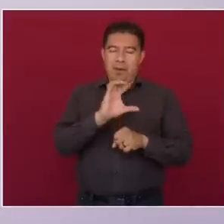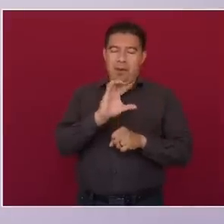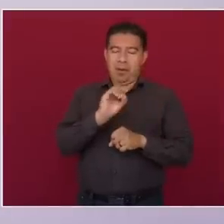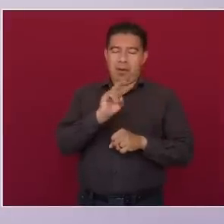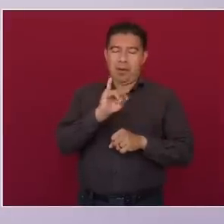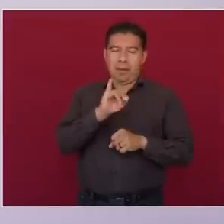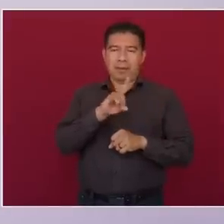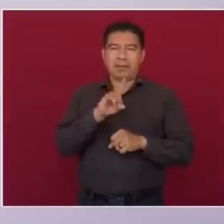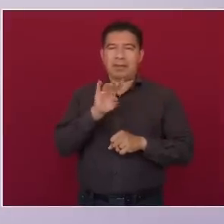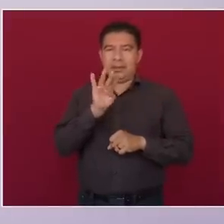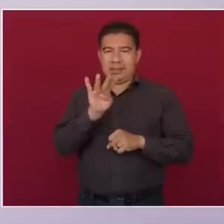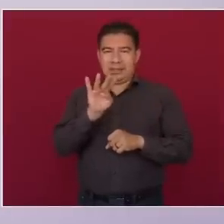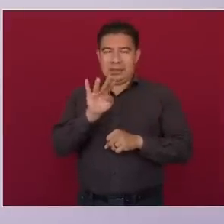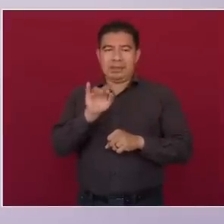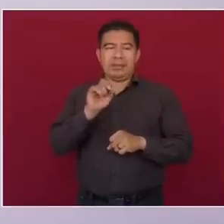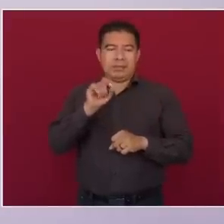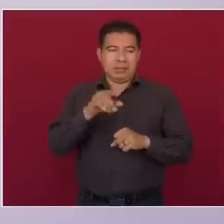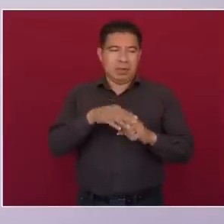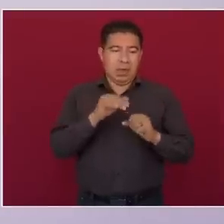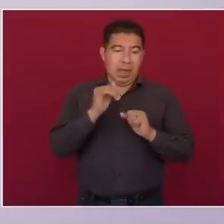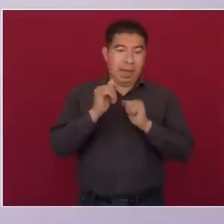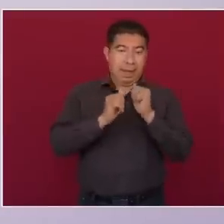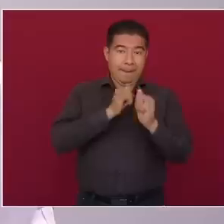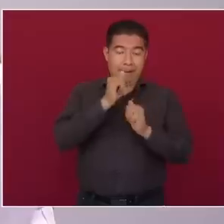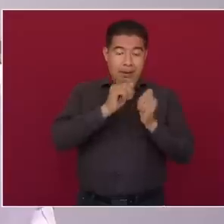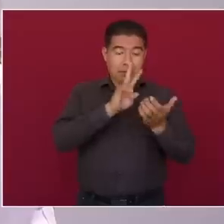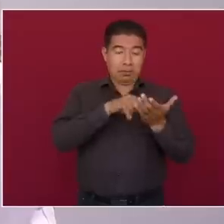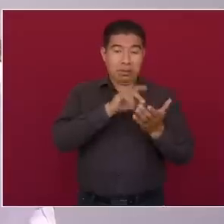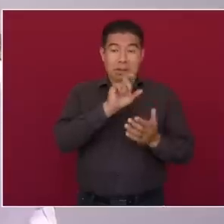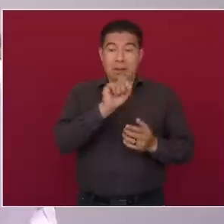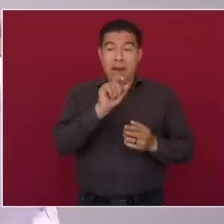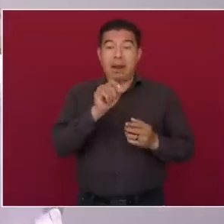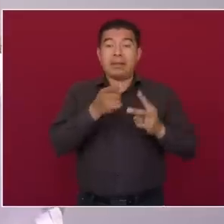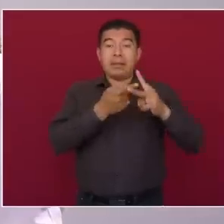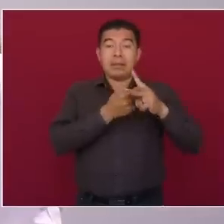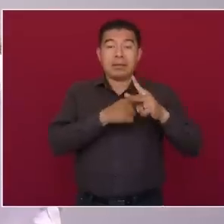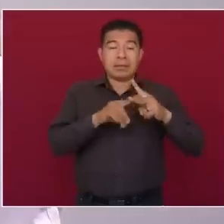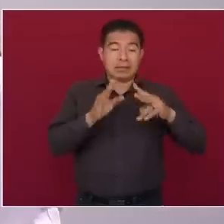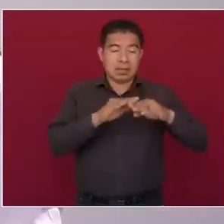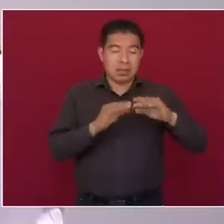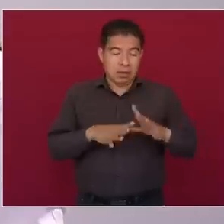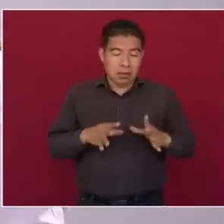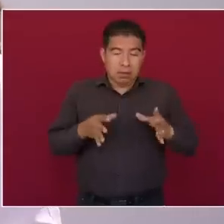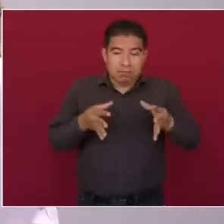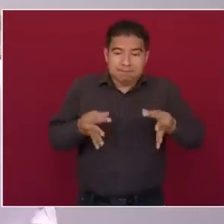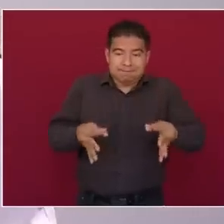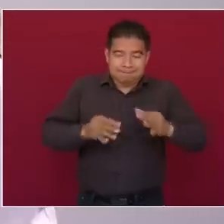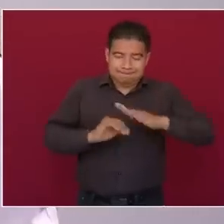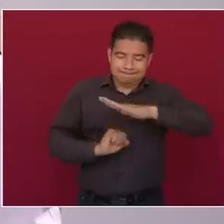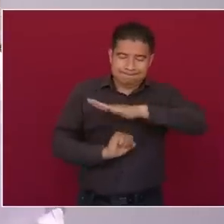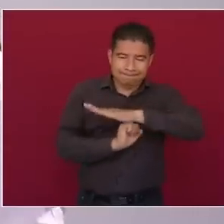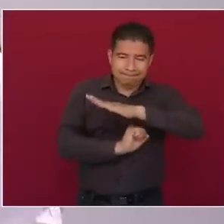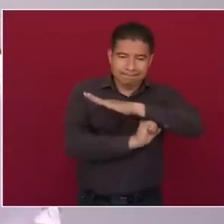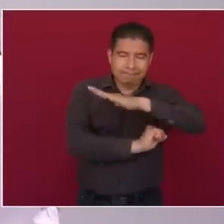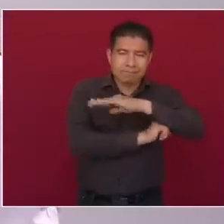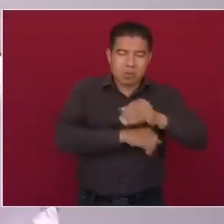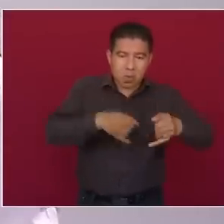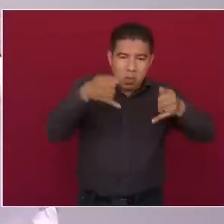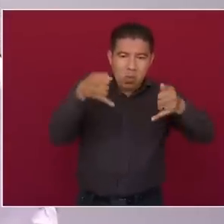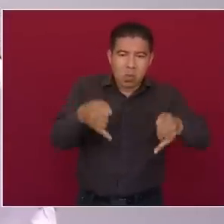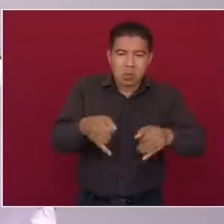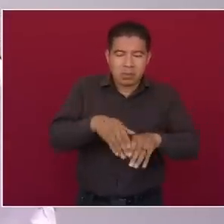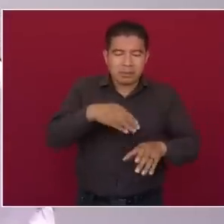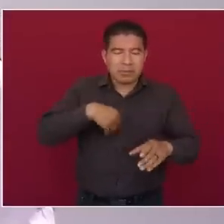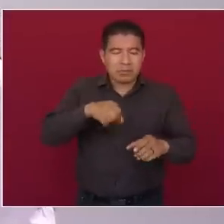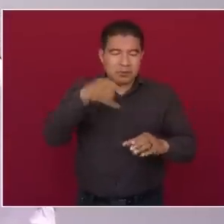En abril del 2020, justo cuando estábamos en cimentaciones profundas y en el trazo y pavimentación